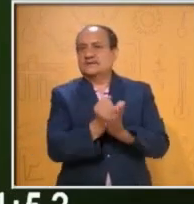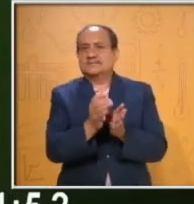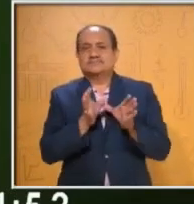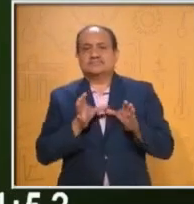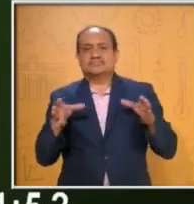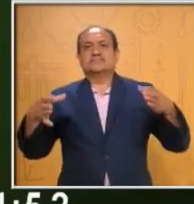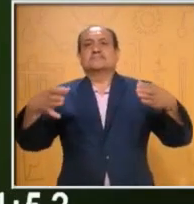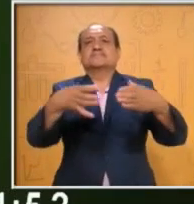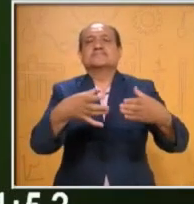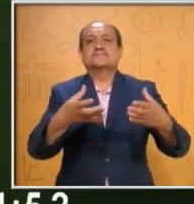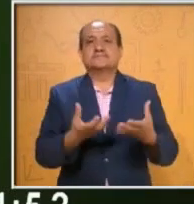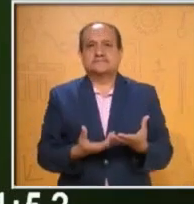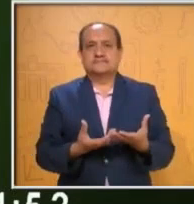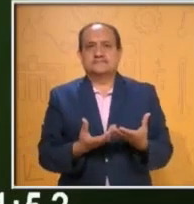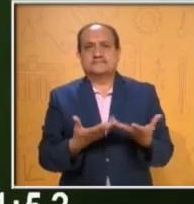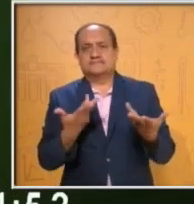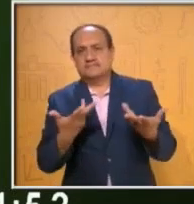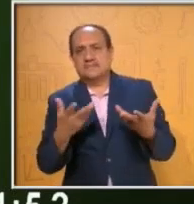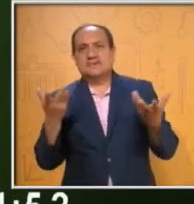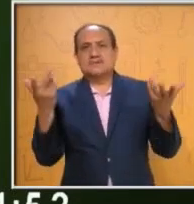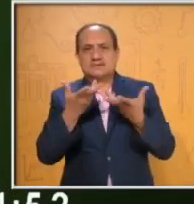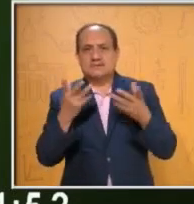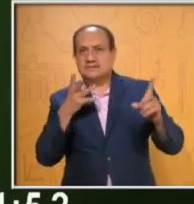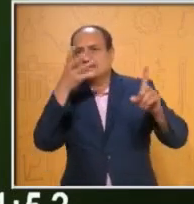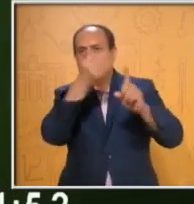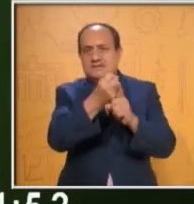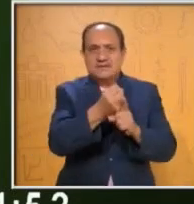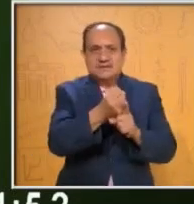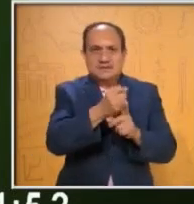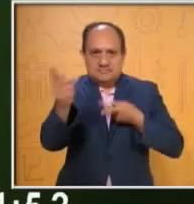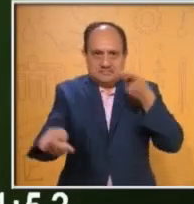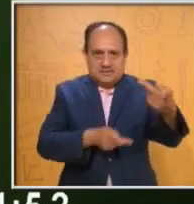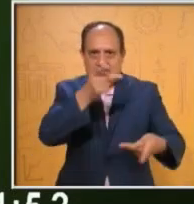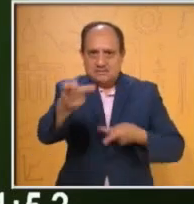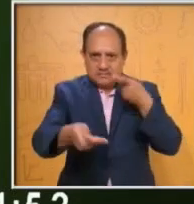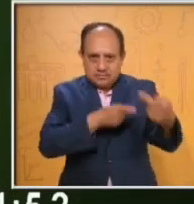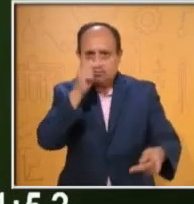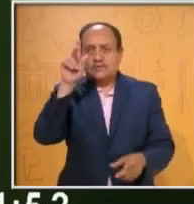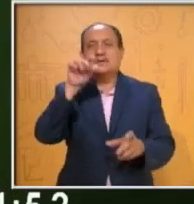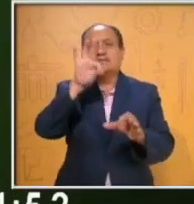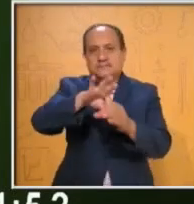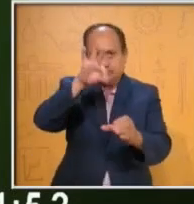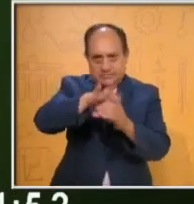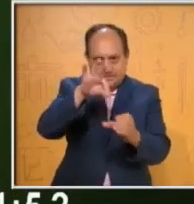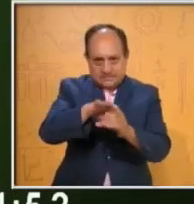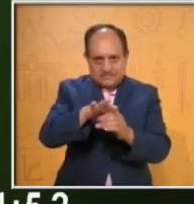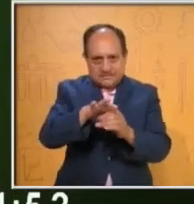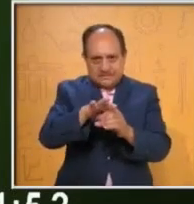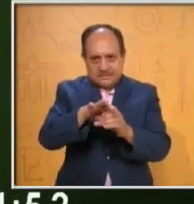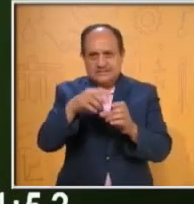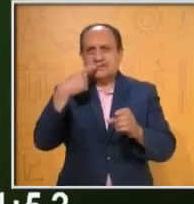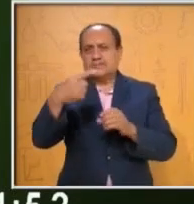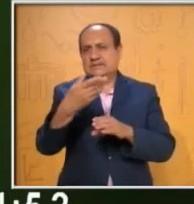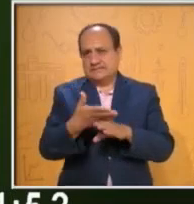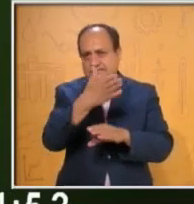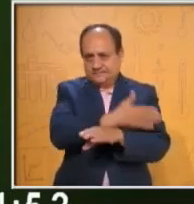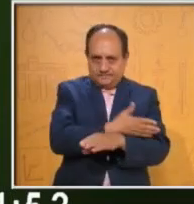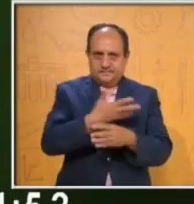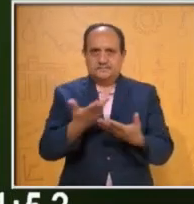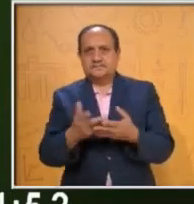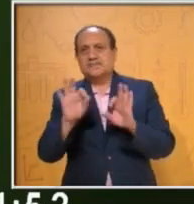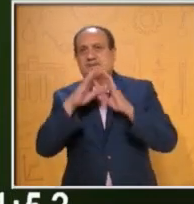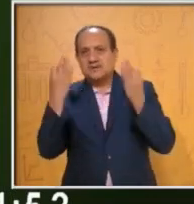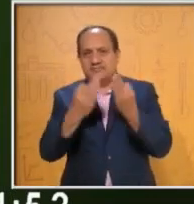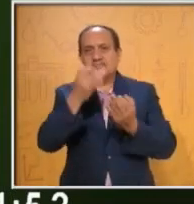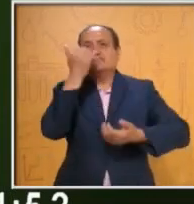colectivas se alcanzan mediante las consultas y las votaciones, como les había mencionado. La forma